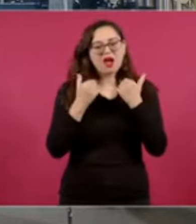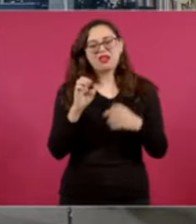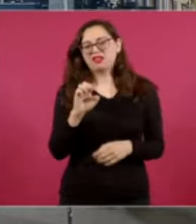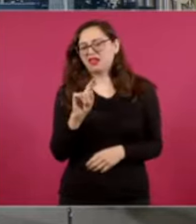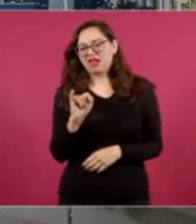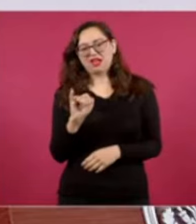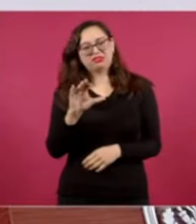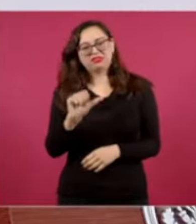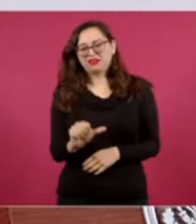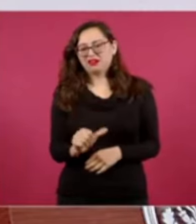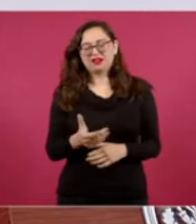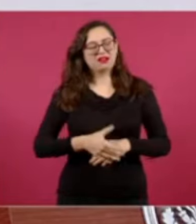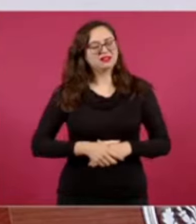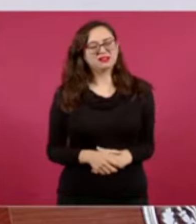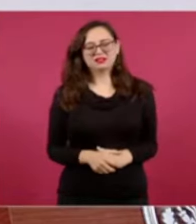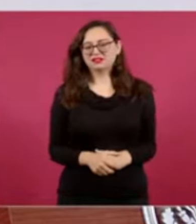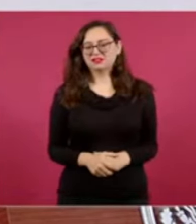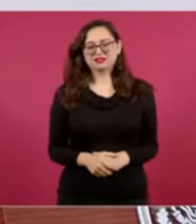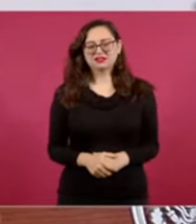de ninguna índole.